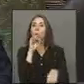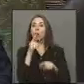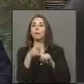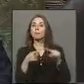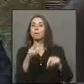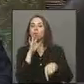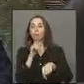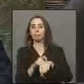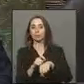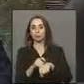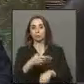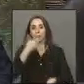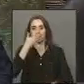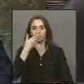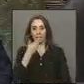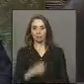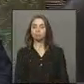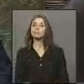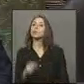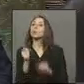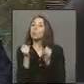30 segundos para intervenir. Puede hacer...